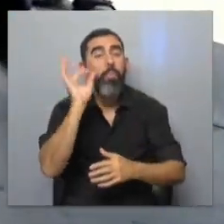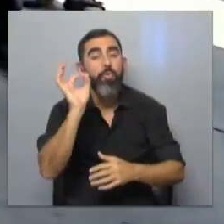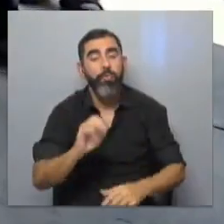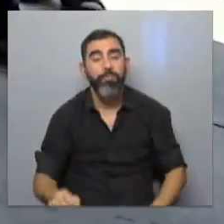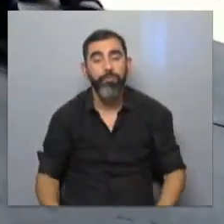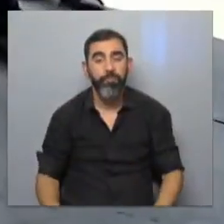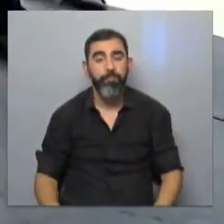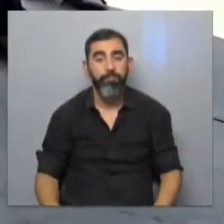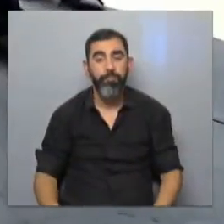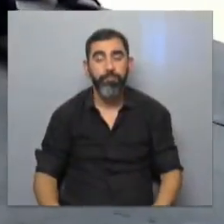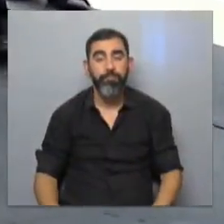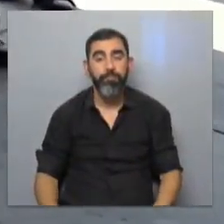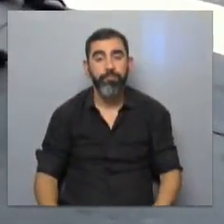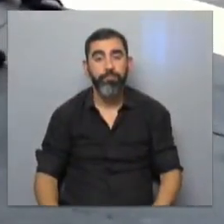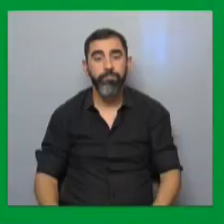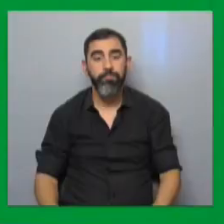temporales.